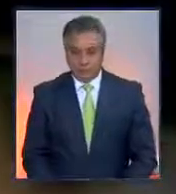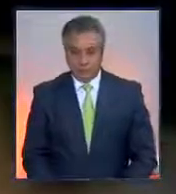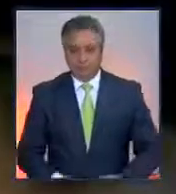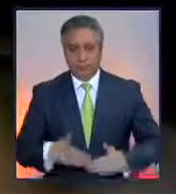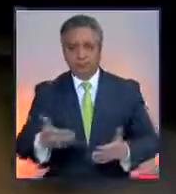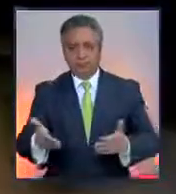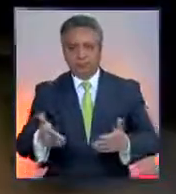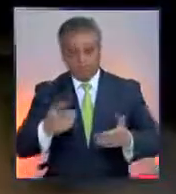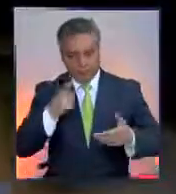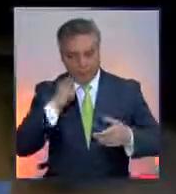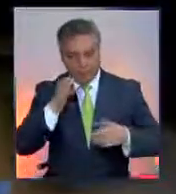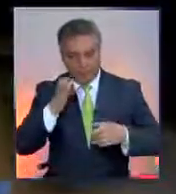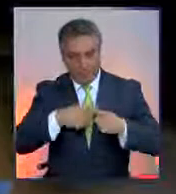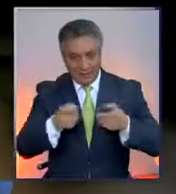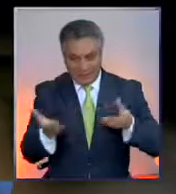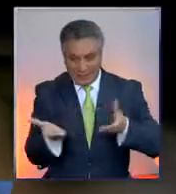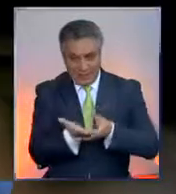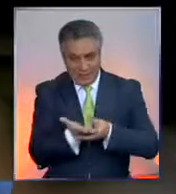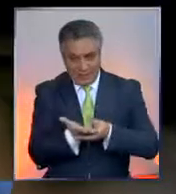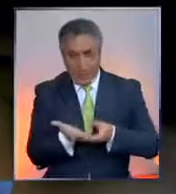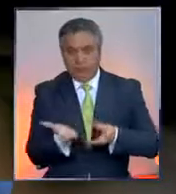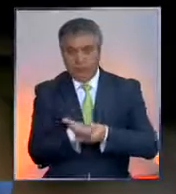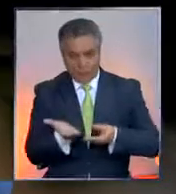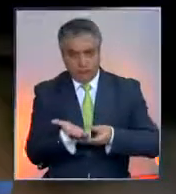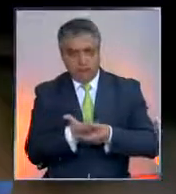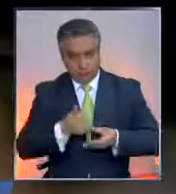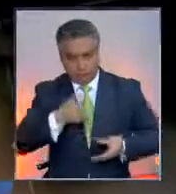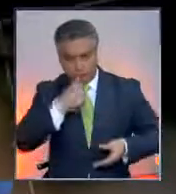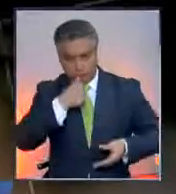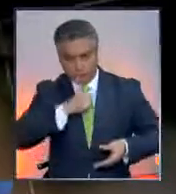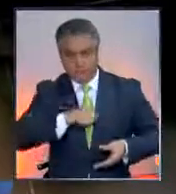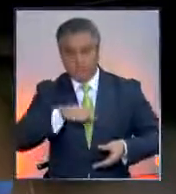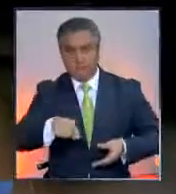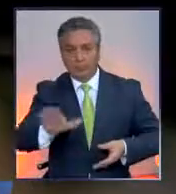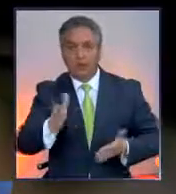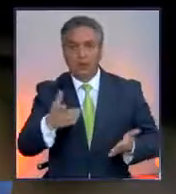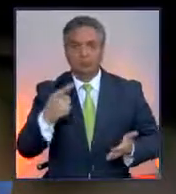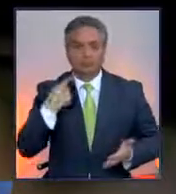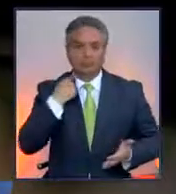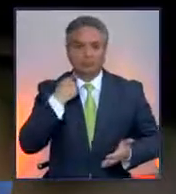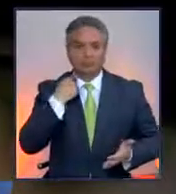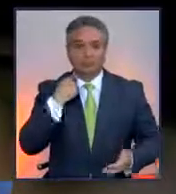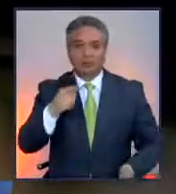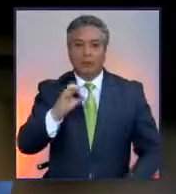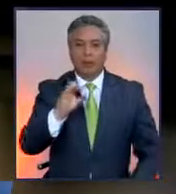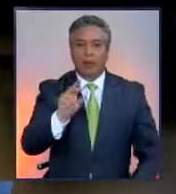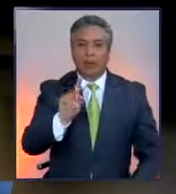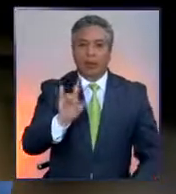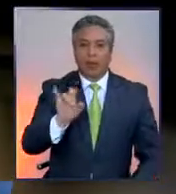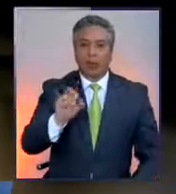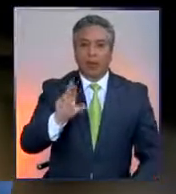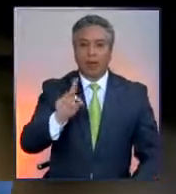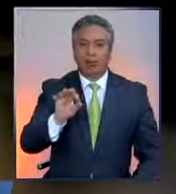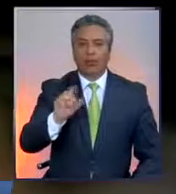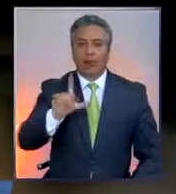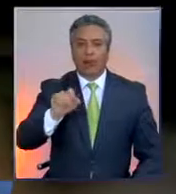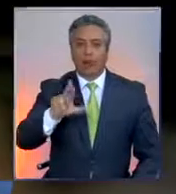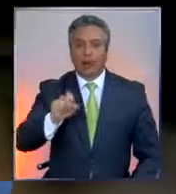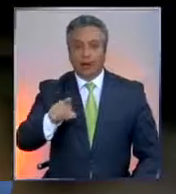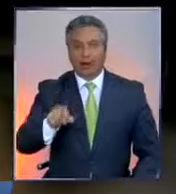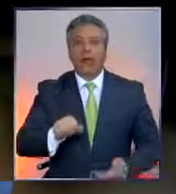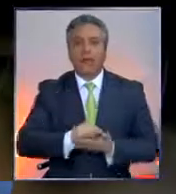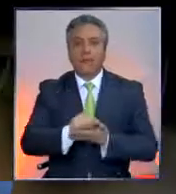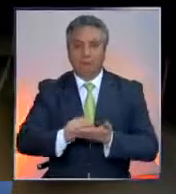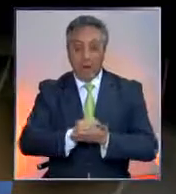En el expediente secreto de hoy les vamos a contar la historia de la víctima fatal de estos hechos, Eduardo Lara, un empleado de la Corporación Municipal